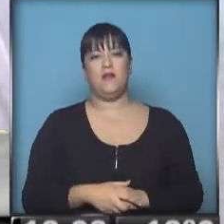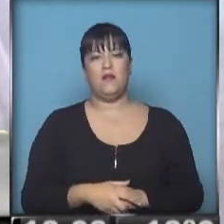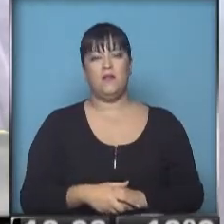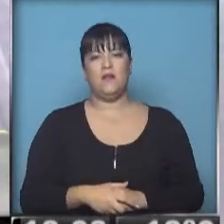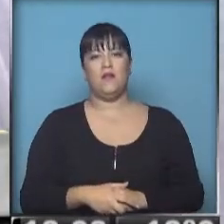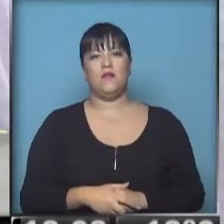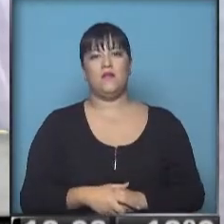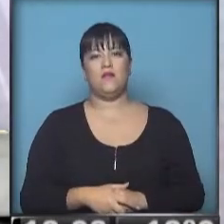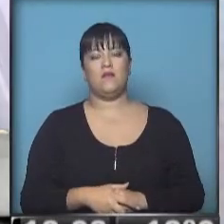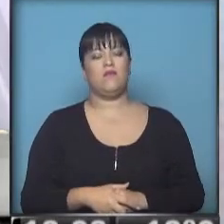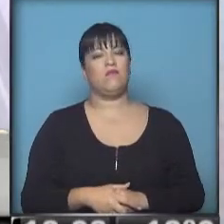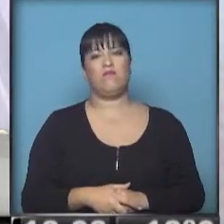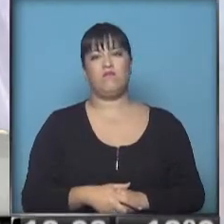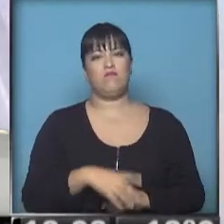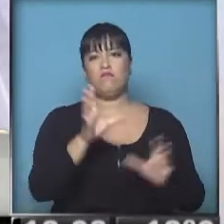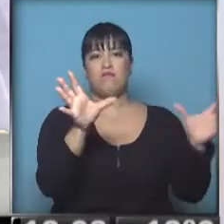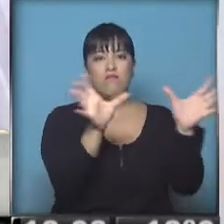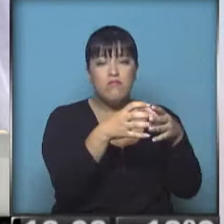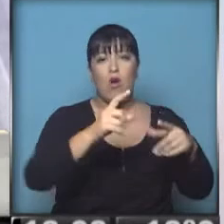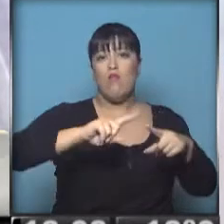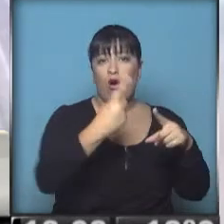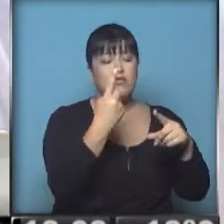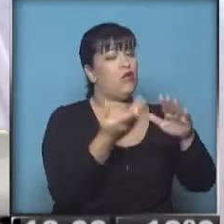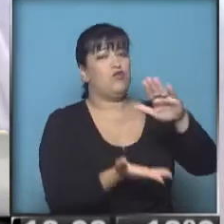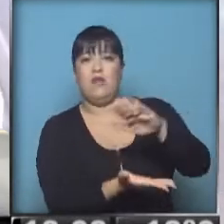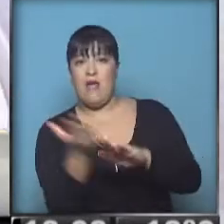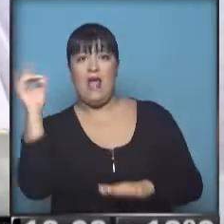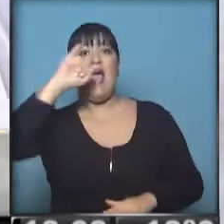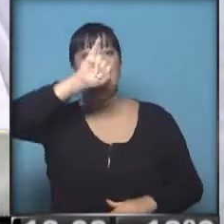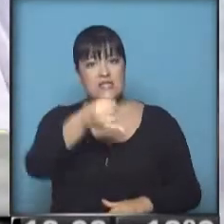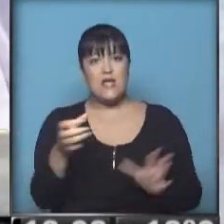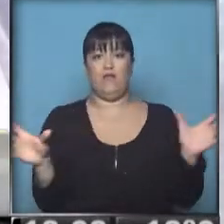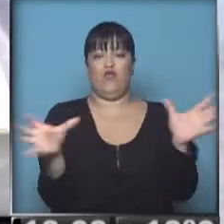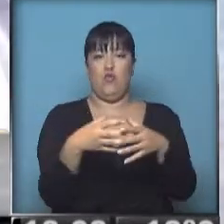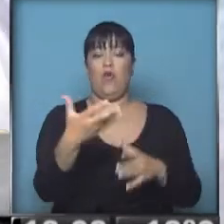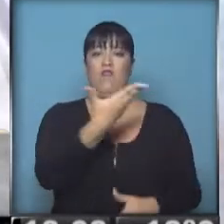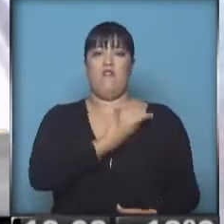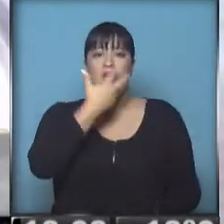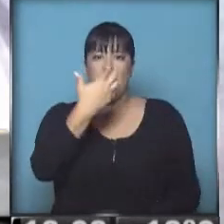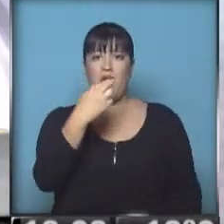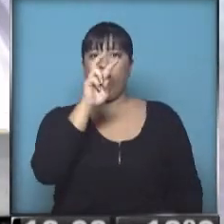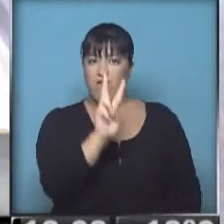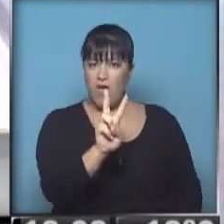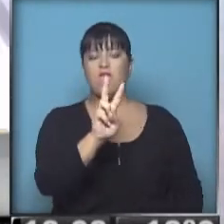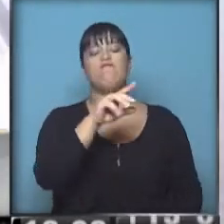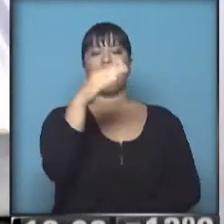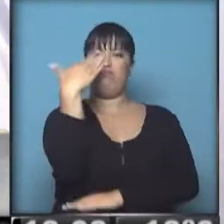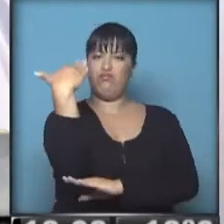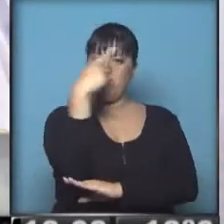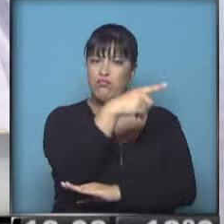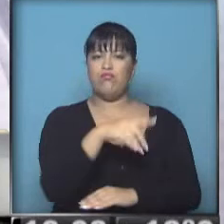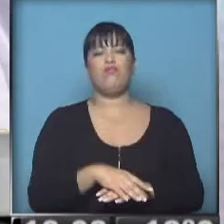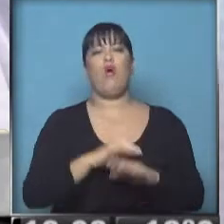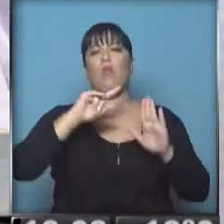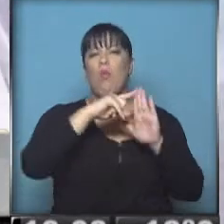se van a retirar del recinto y allí sí el Frente para la Victoria va a argumentar los